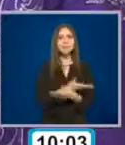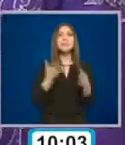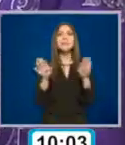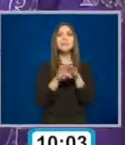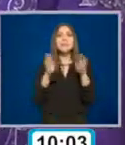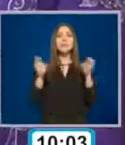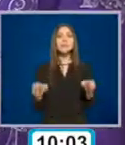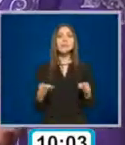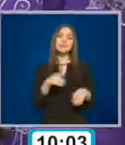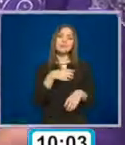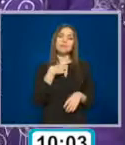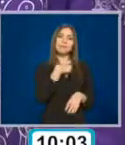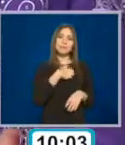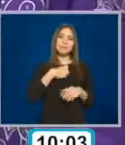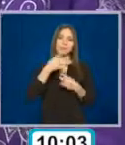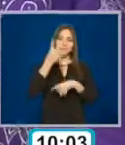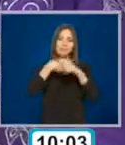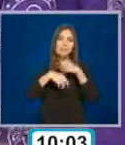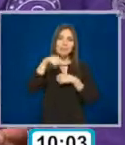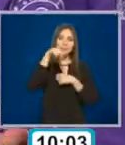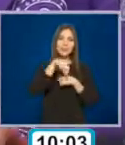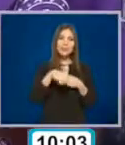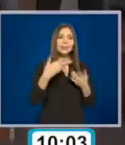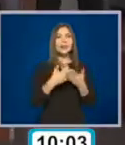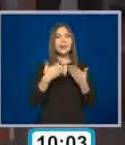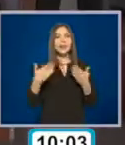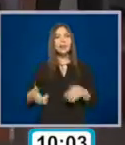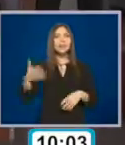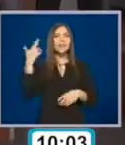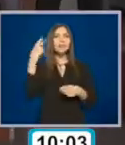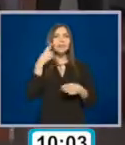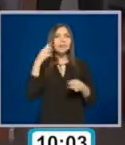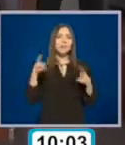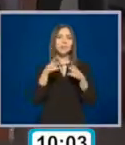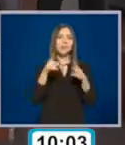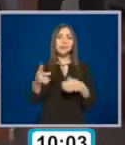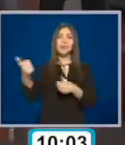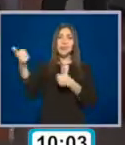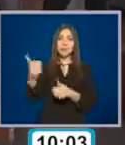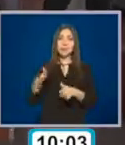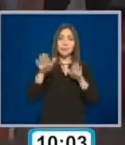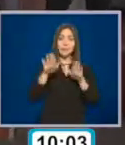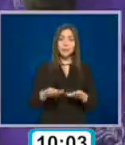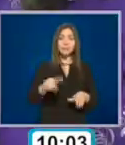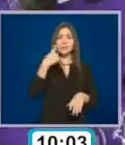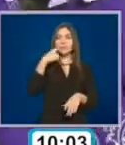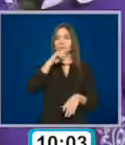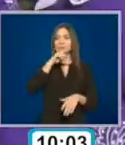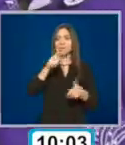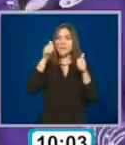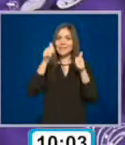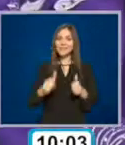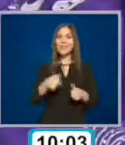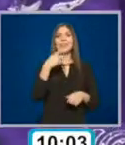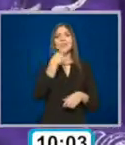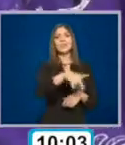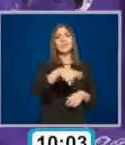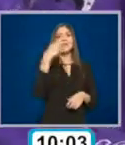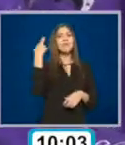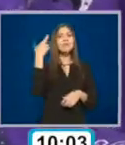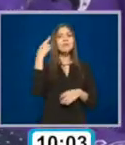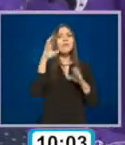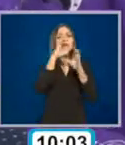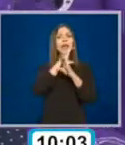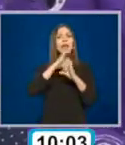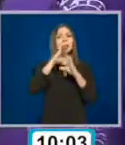aquí contigo y pues mira, aquí con mi música. Llegaste para quedarte. Así es. Es el tema que nos vas a interpretar en este momento. Cuéntanos de